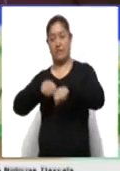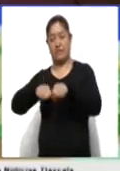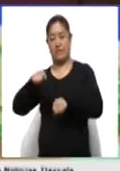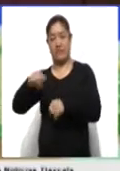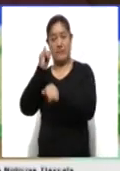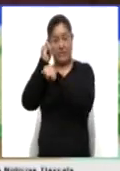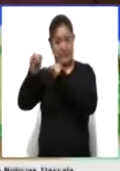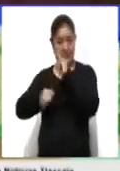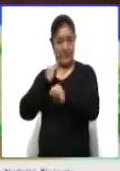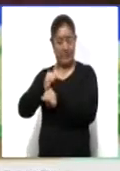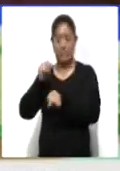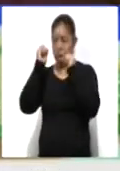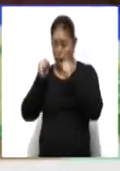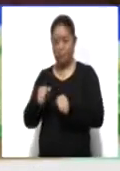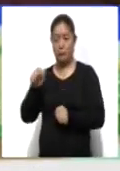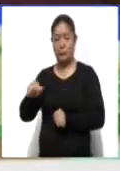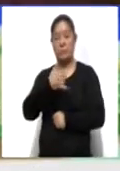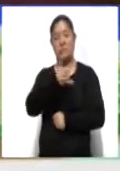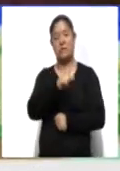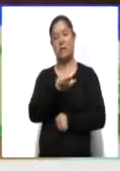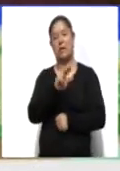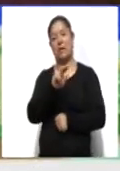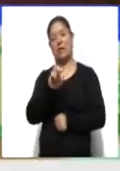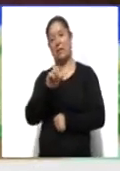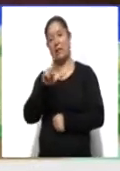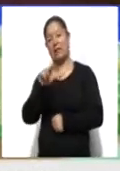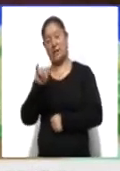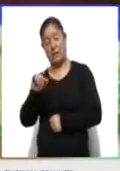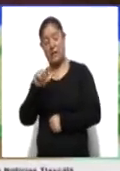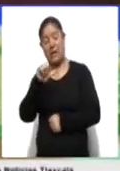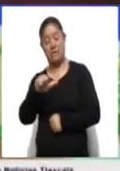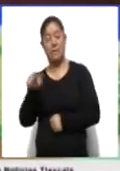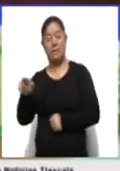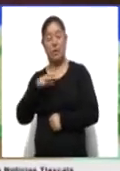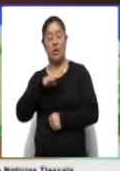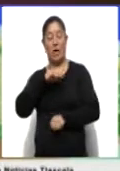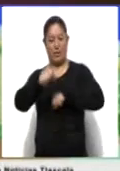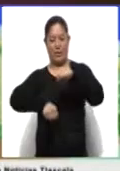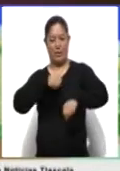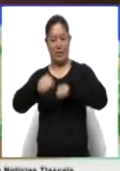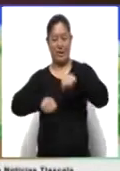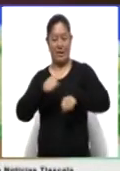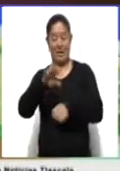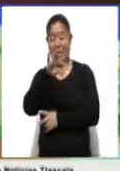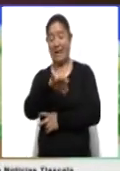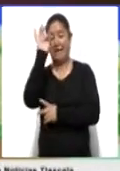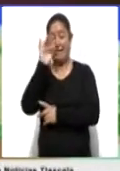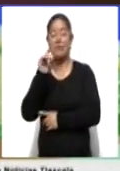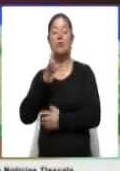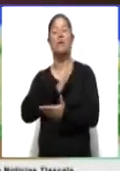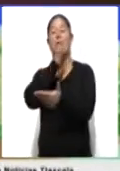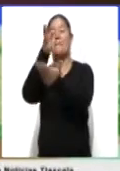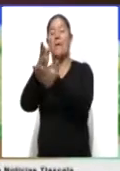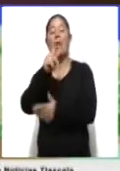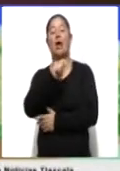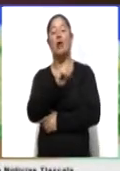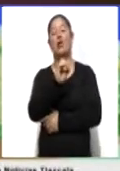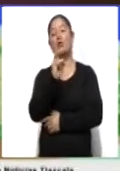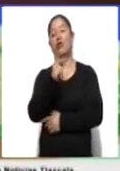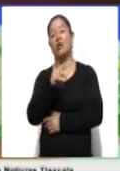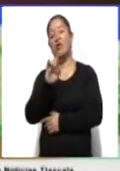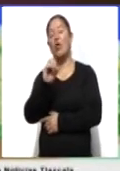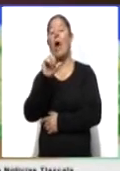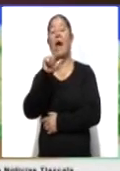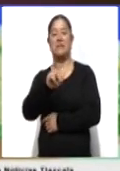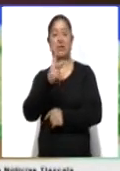la presencia de la mexicana Yareli Acevedo dentro de la selección mexicana de ciclismo que asistirá a Tokio y con esto los equipos de México